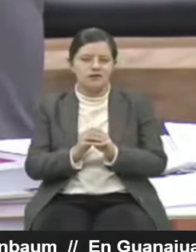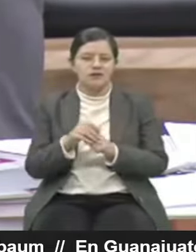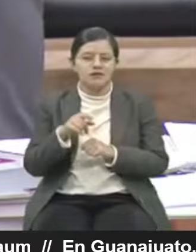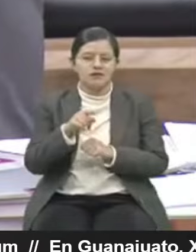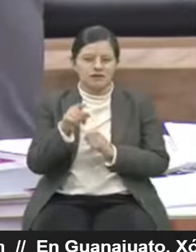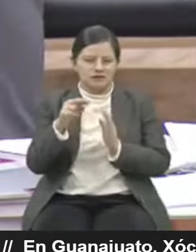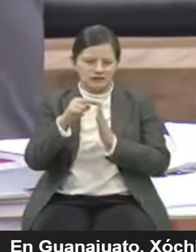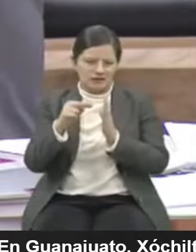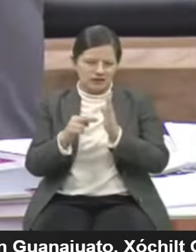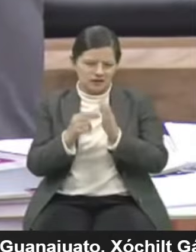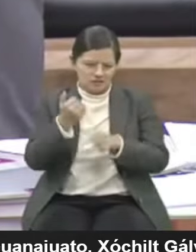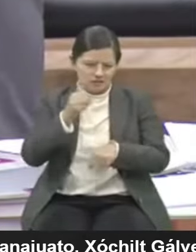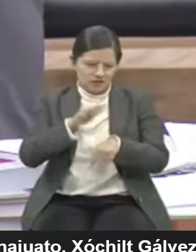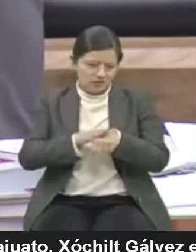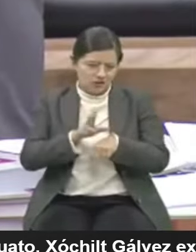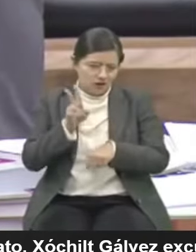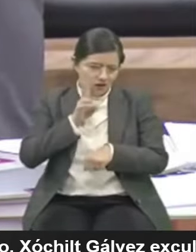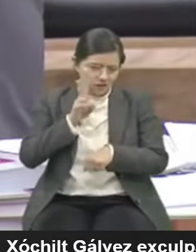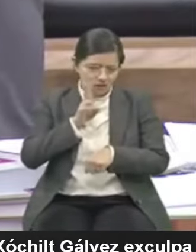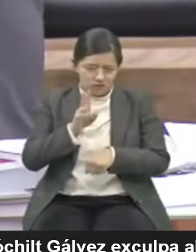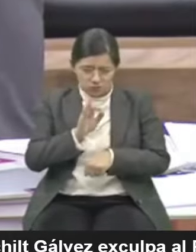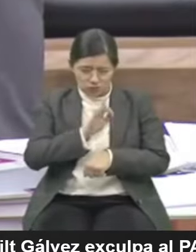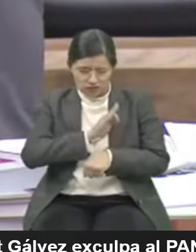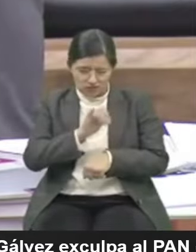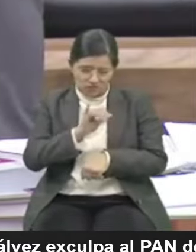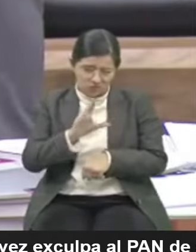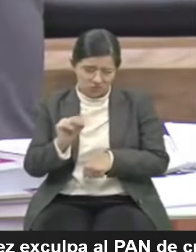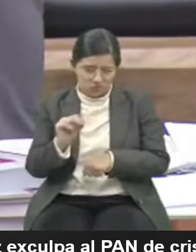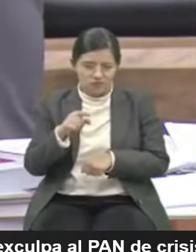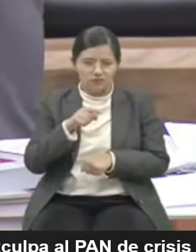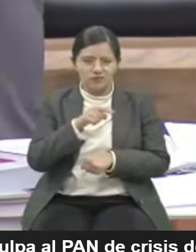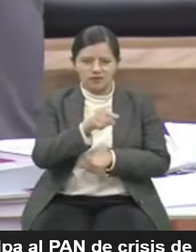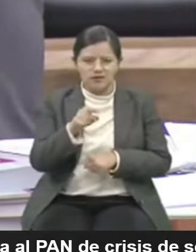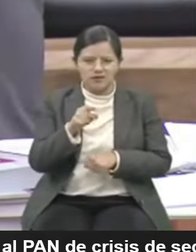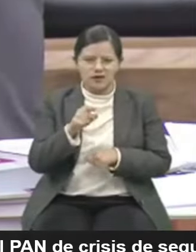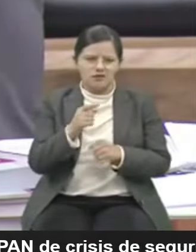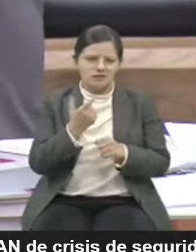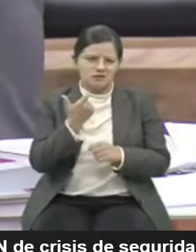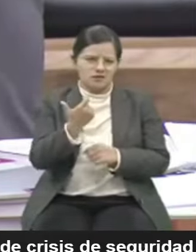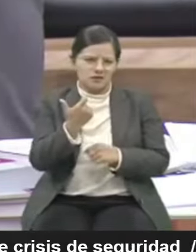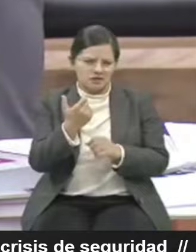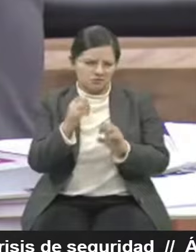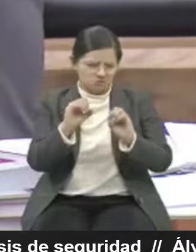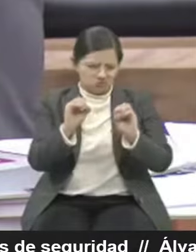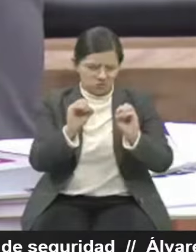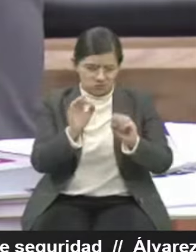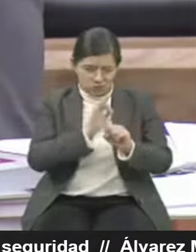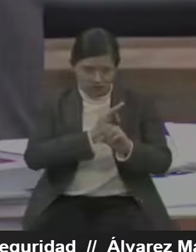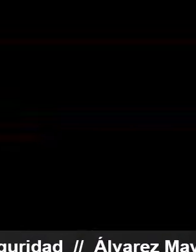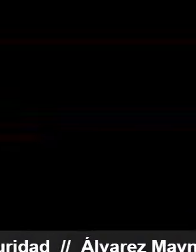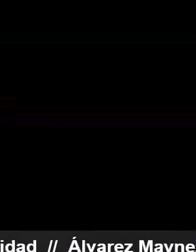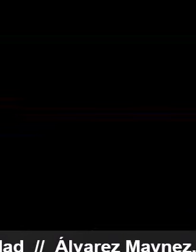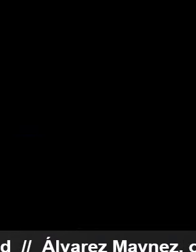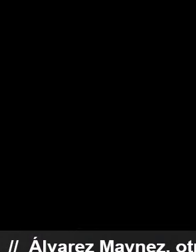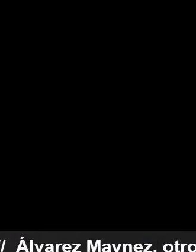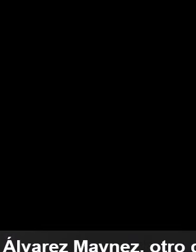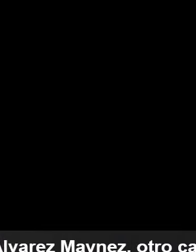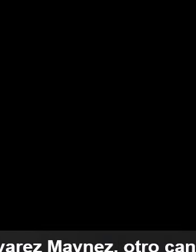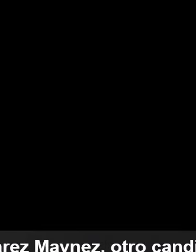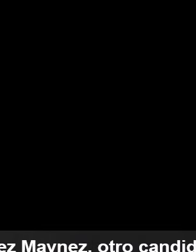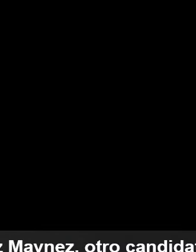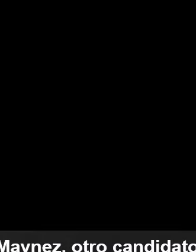puede dejar sin ninguna suficiencia presupuestal Supongo que sí porque conozco a la consejera Carla y lo metida que es en esto